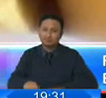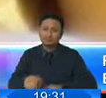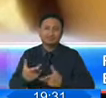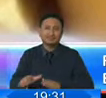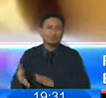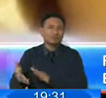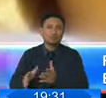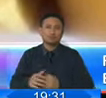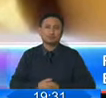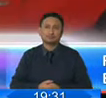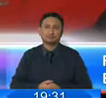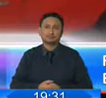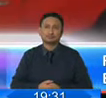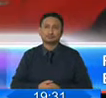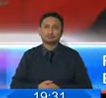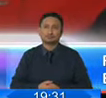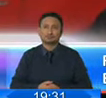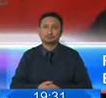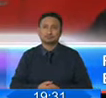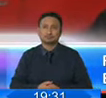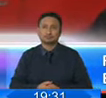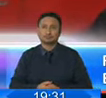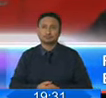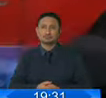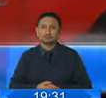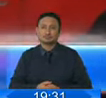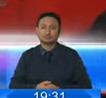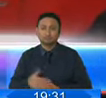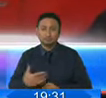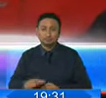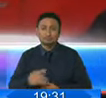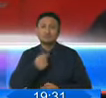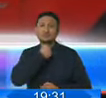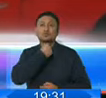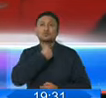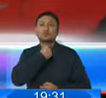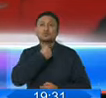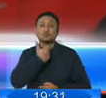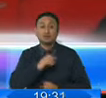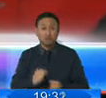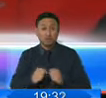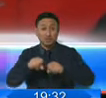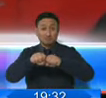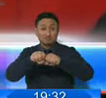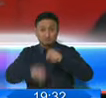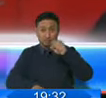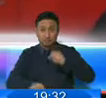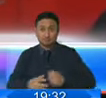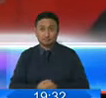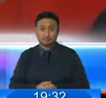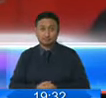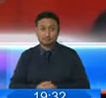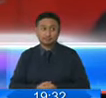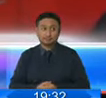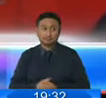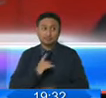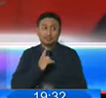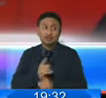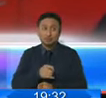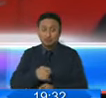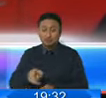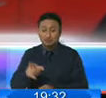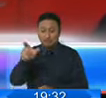ya la habría abrazado. Por cuanto ya se encontraba con una fractura de consideración y eso pues obviamente hizo que